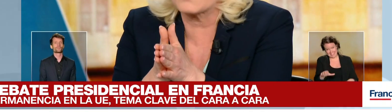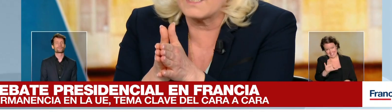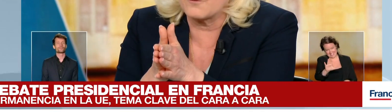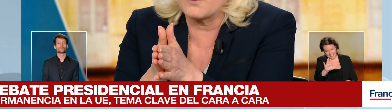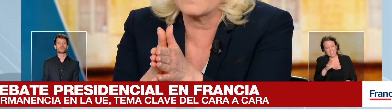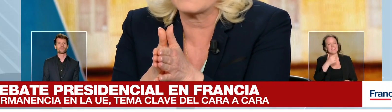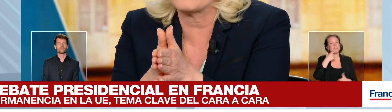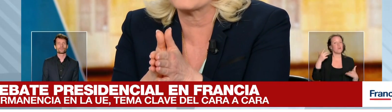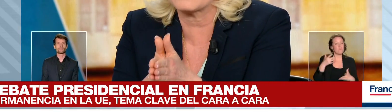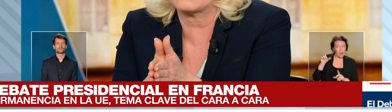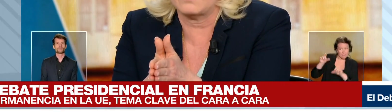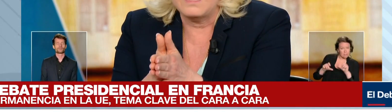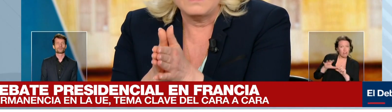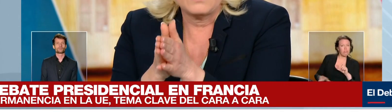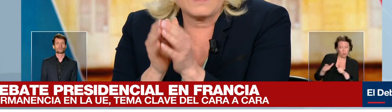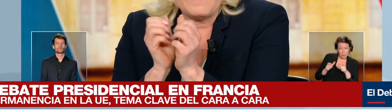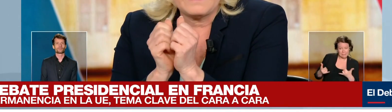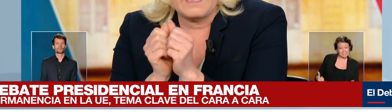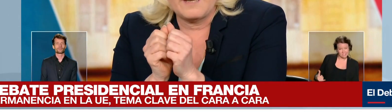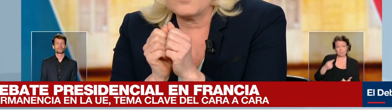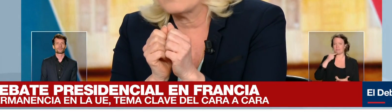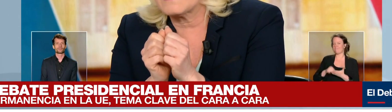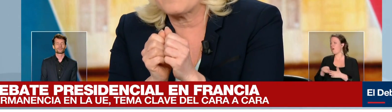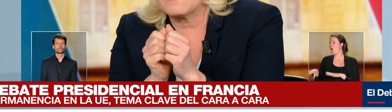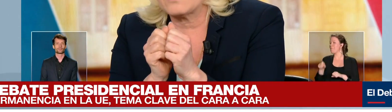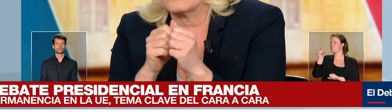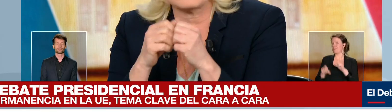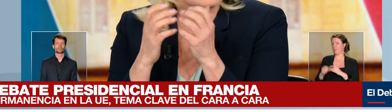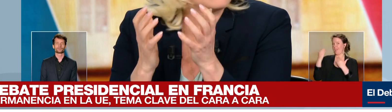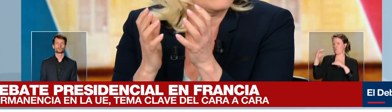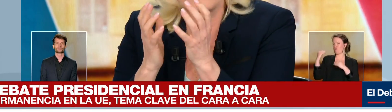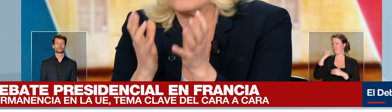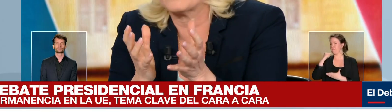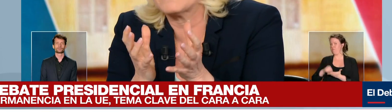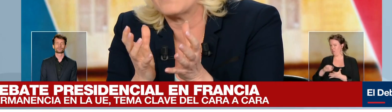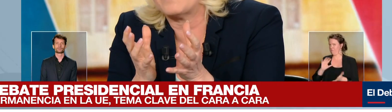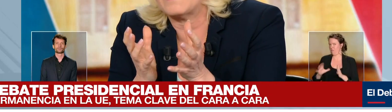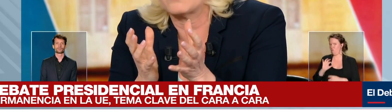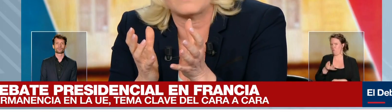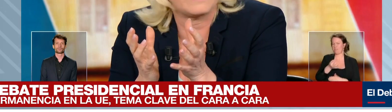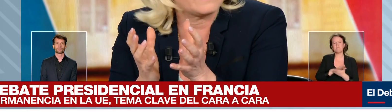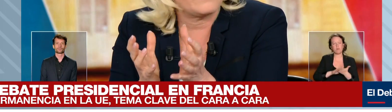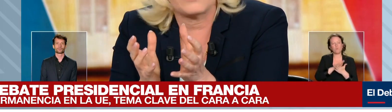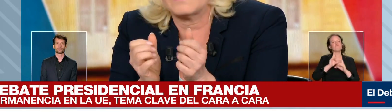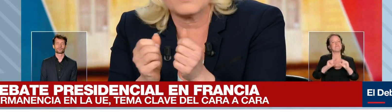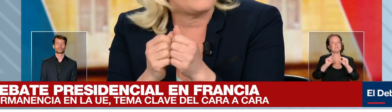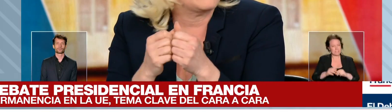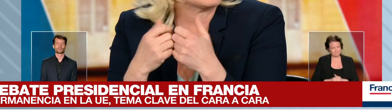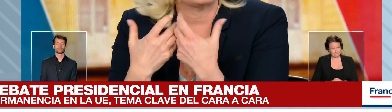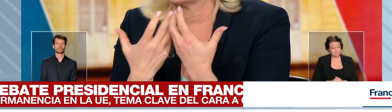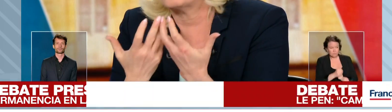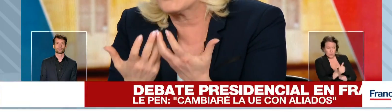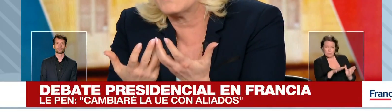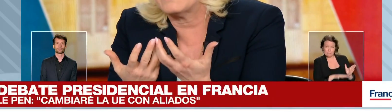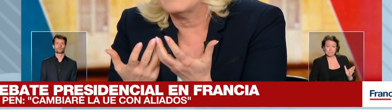Esto sobre todo crea una preferencia extranjera en cuanto al empleo en algunos sectores. Explicaré cómo sucede. Cuando en un sector